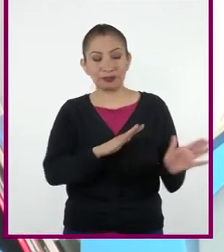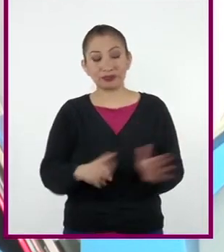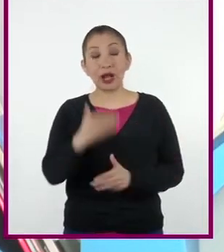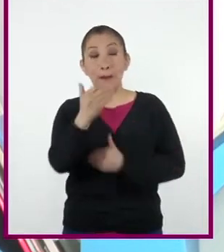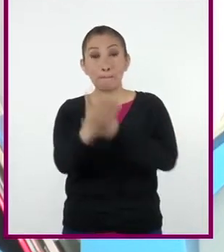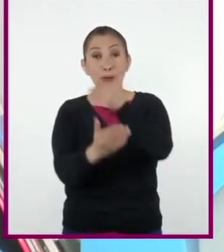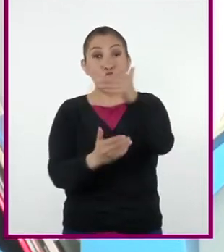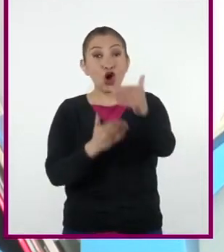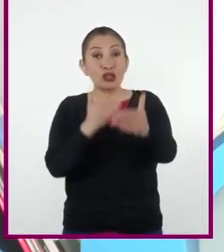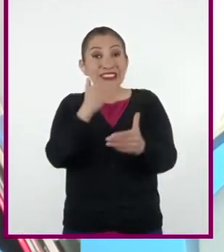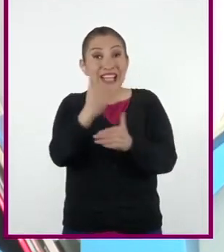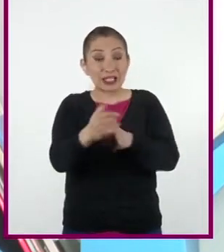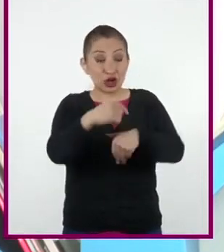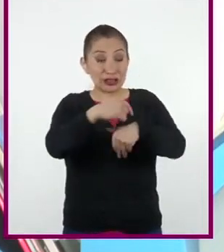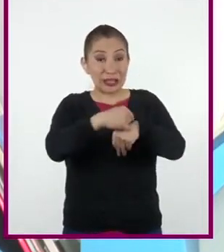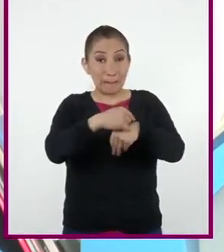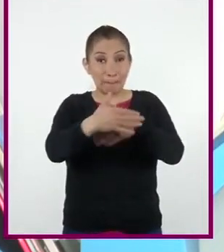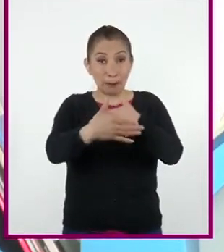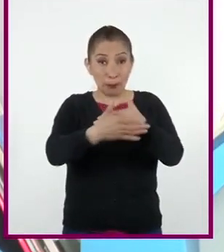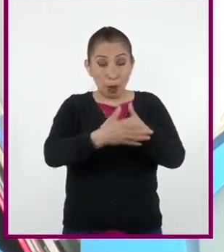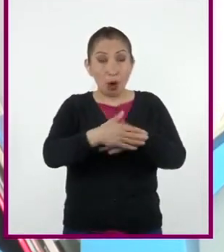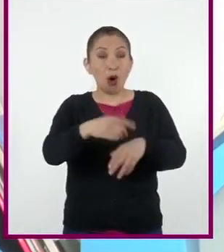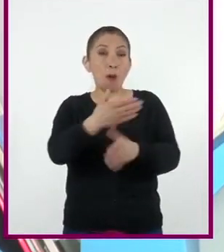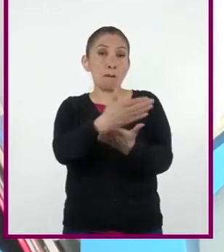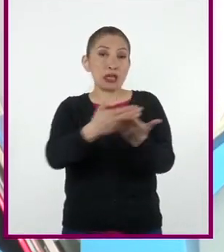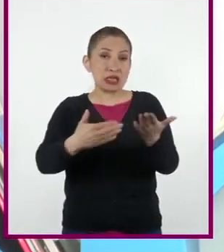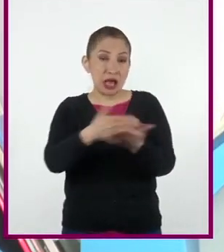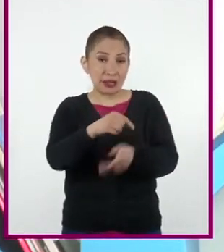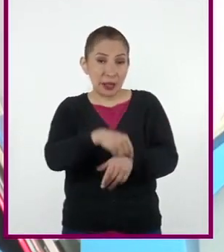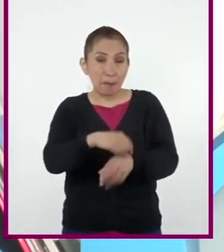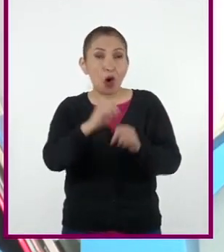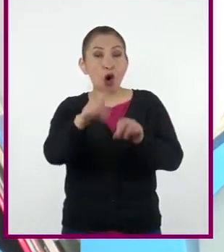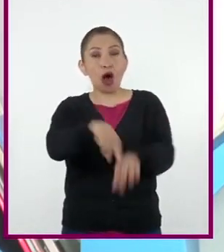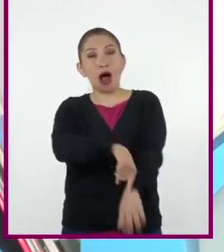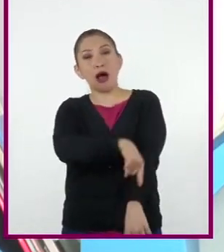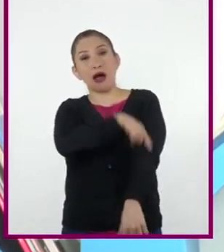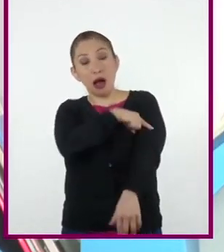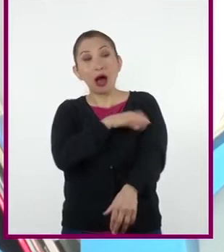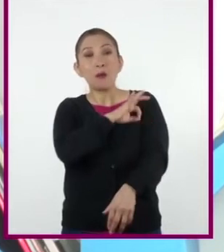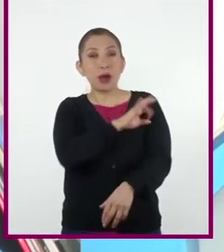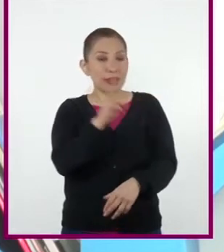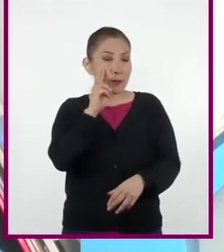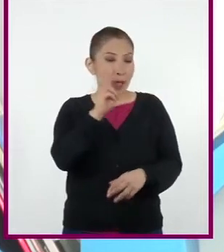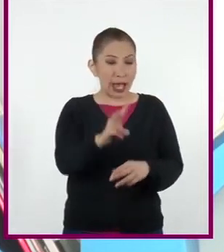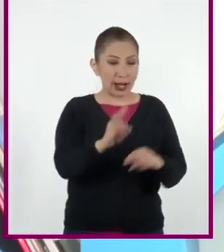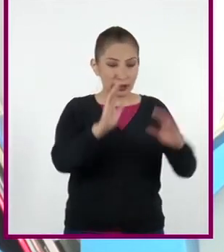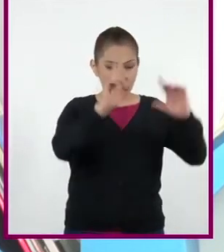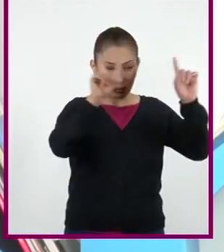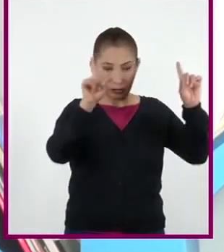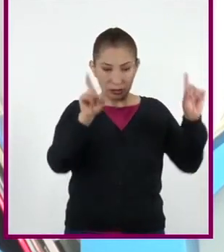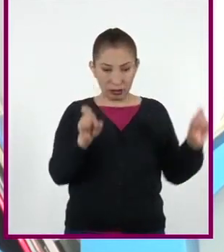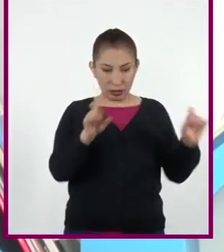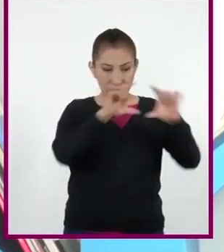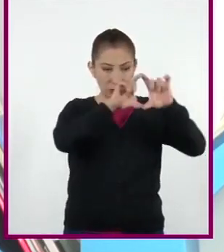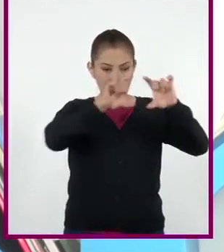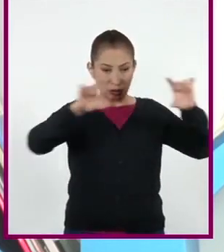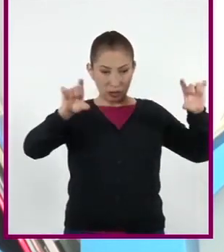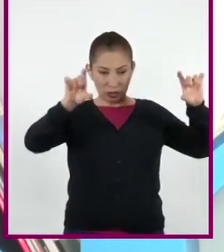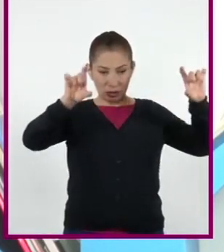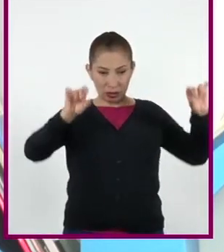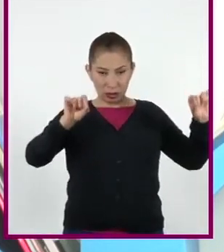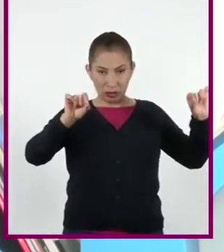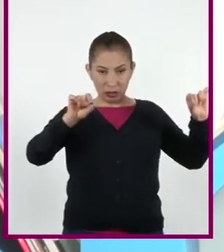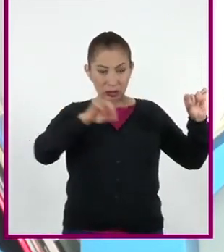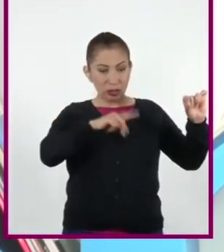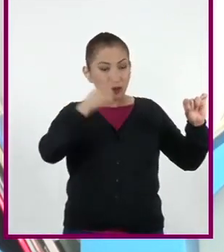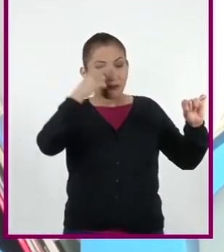al ser estos de corta, mediana o larga duración, los pueden identificar encerrados en un recuadro, lo